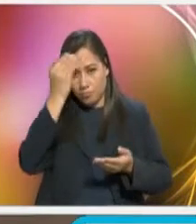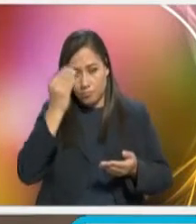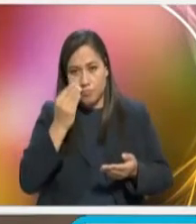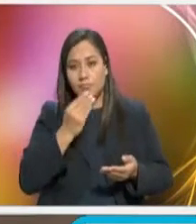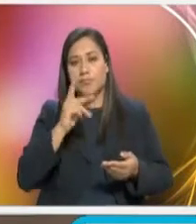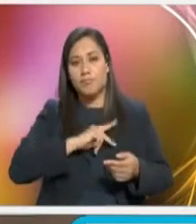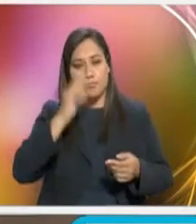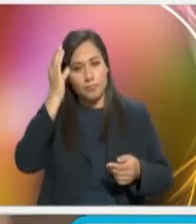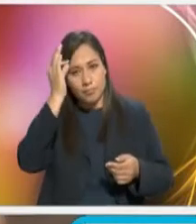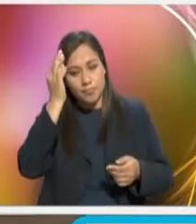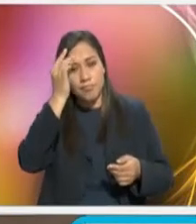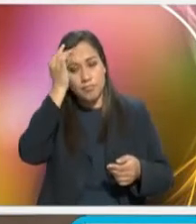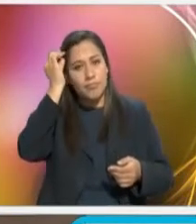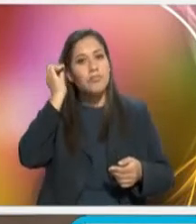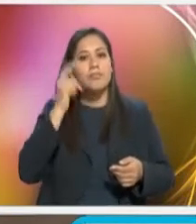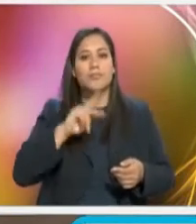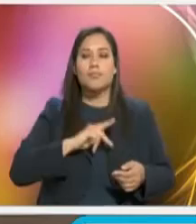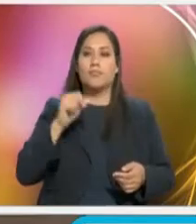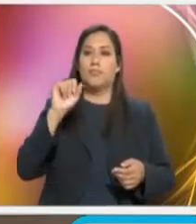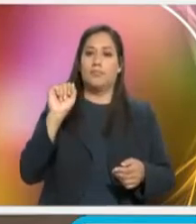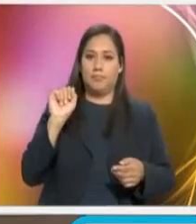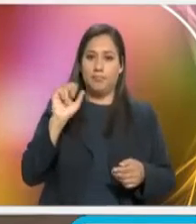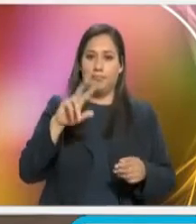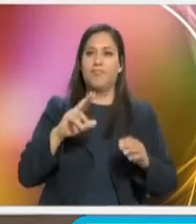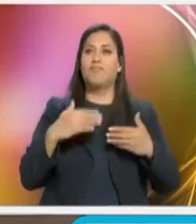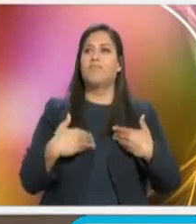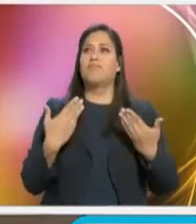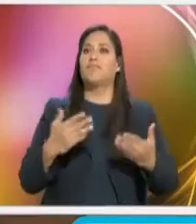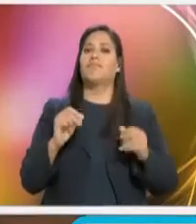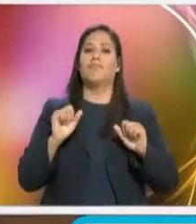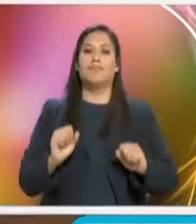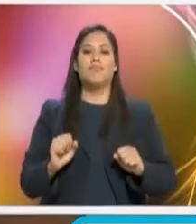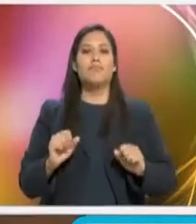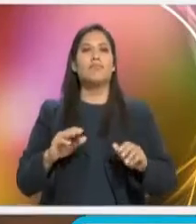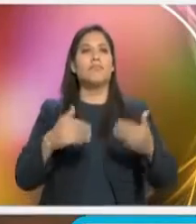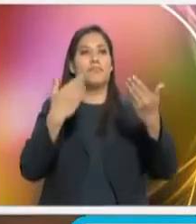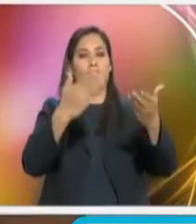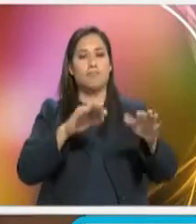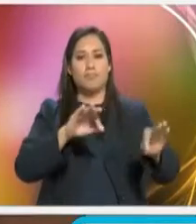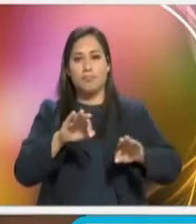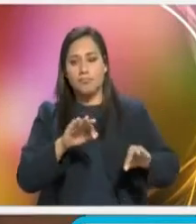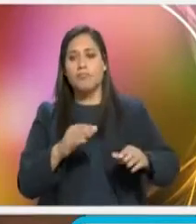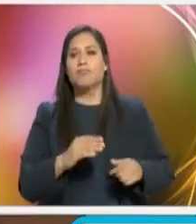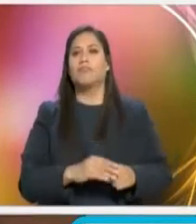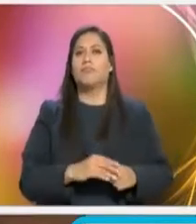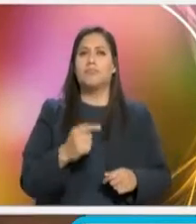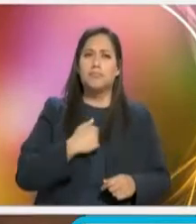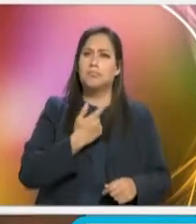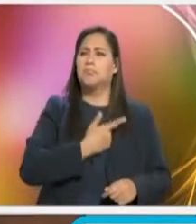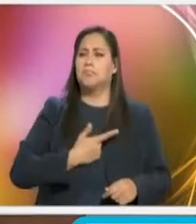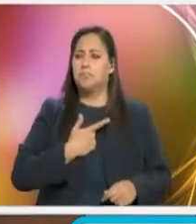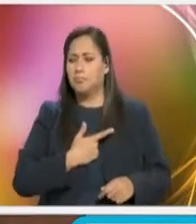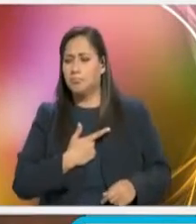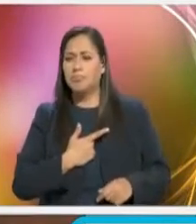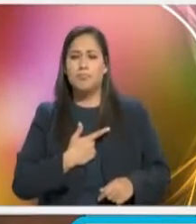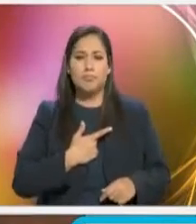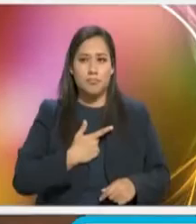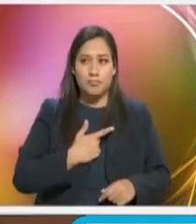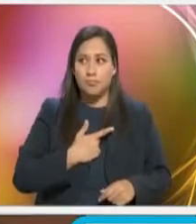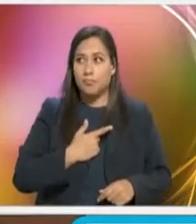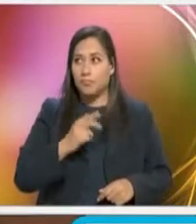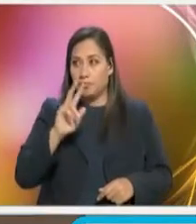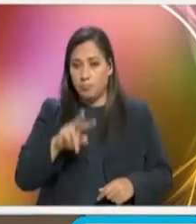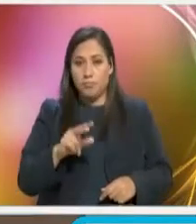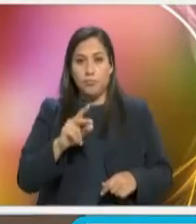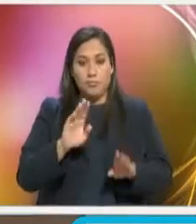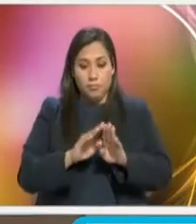cuanto al cabello, en cuanto a nuestra postura. De verdad, la seguridad, ¿no? De salir a trabajar, de salir a hacer lo que te gusta, ¿no? Claro. O realmente por lo